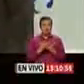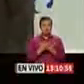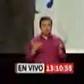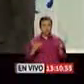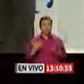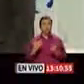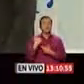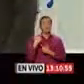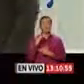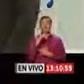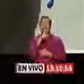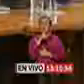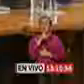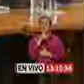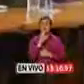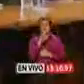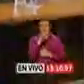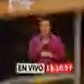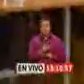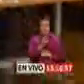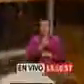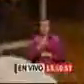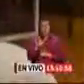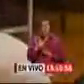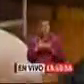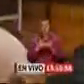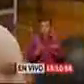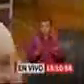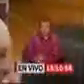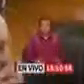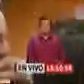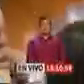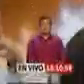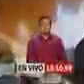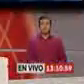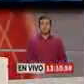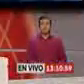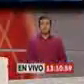deberán ser asumidos por su sucesor o sucesora. César García, Telediario.